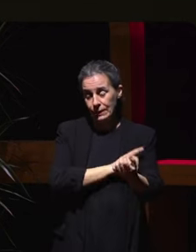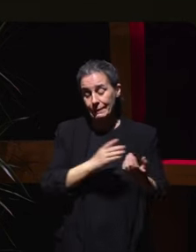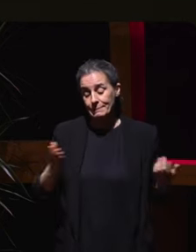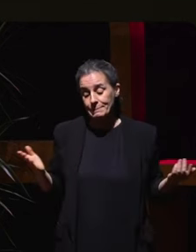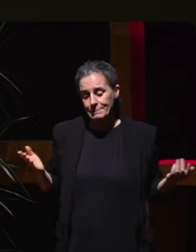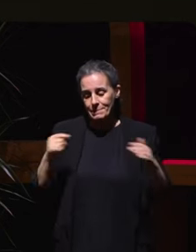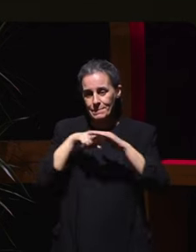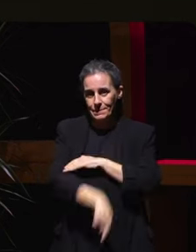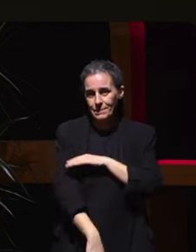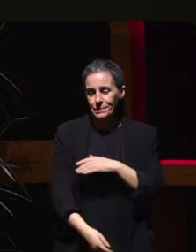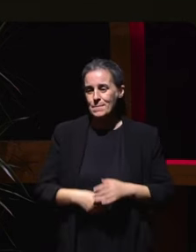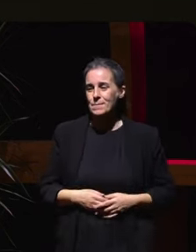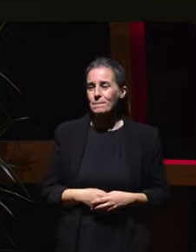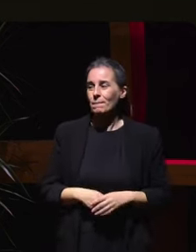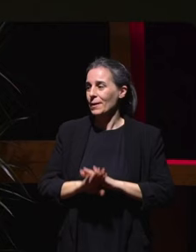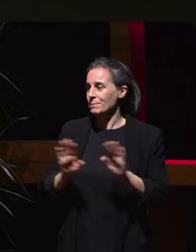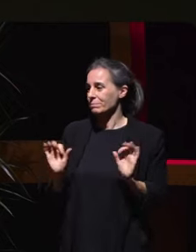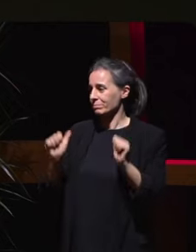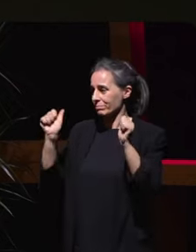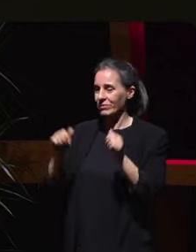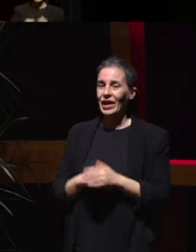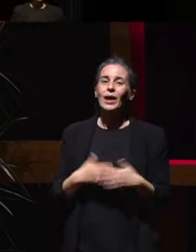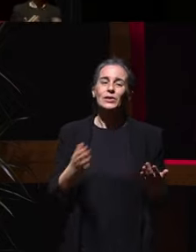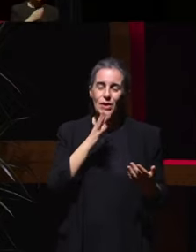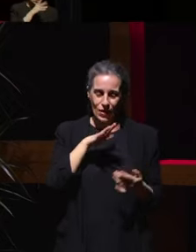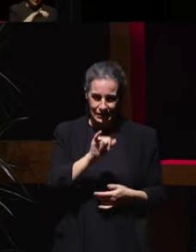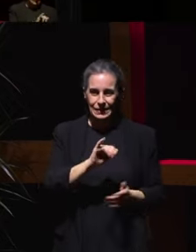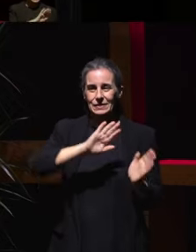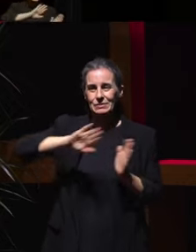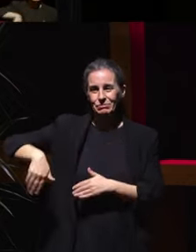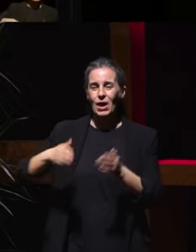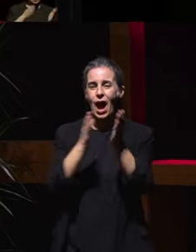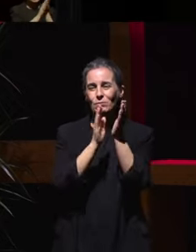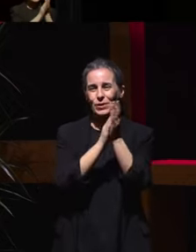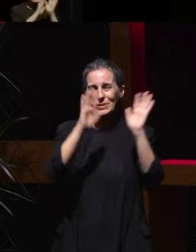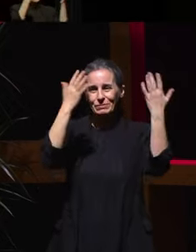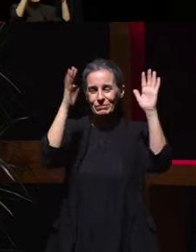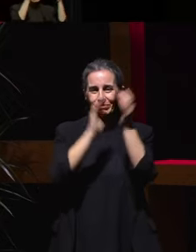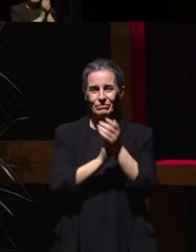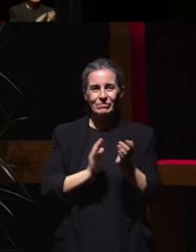Reflexión, ya no tengo ni con contestarle, Susana. Aplauso final, entonces, para Paula Montes. Muchas gracias.